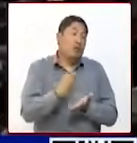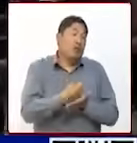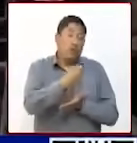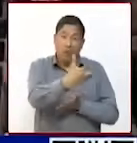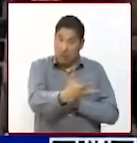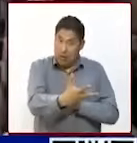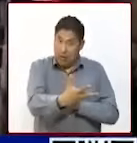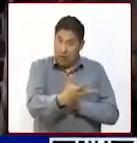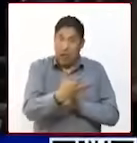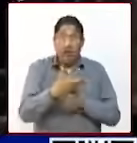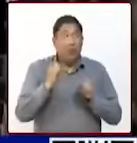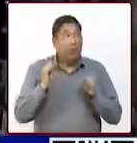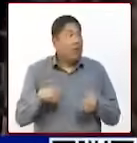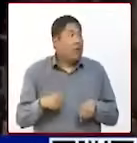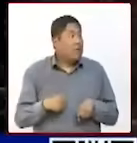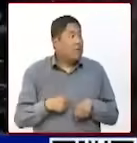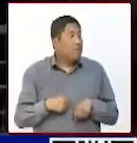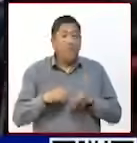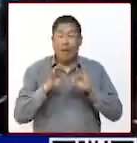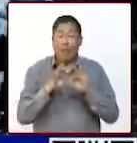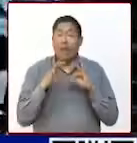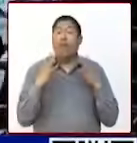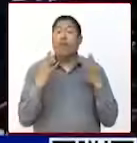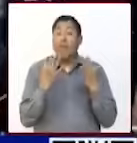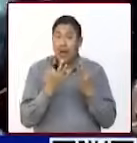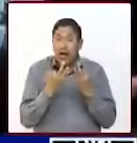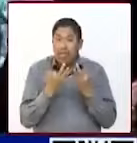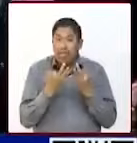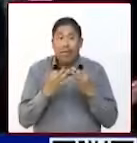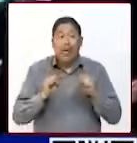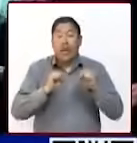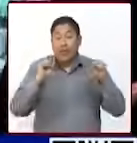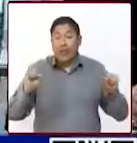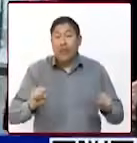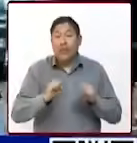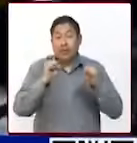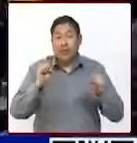para pasar en familia este